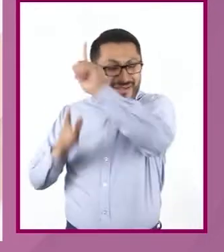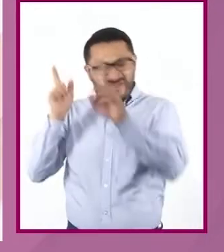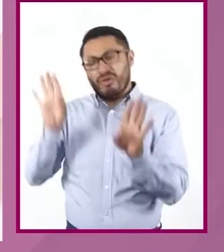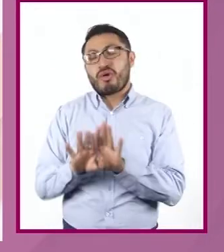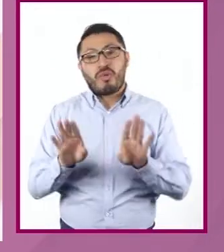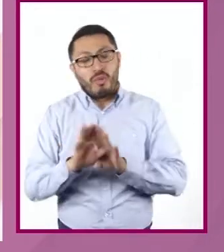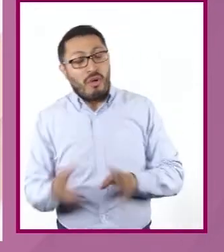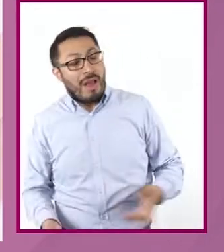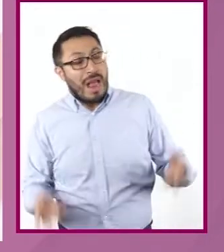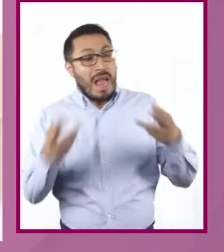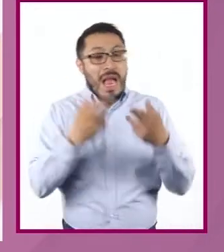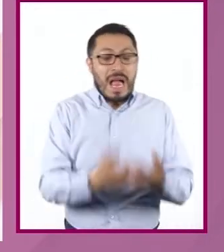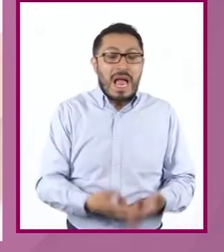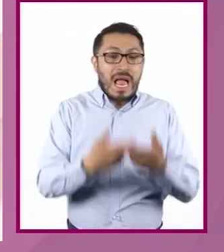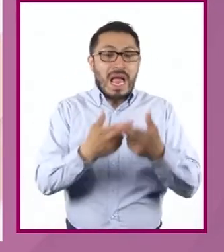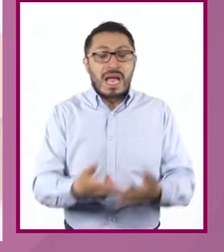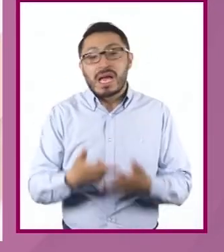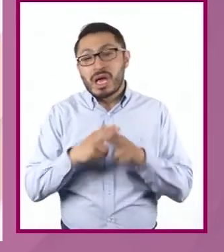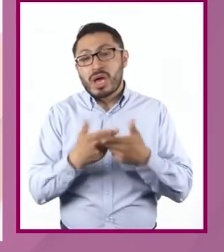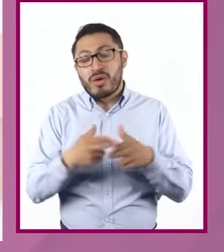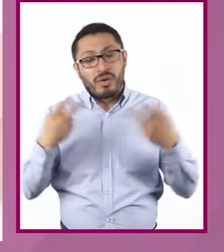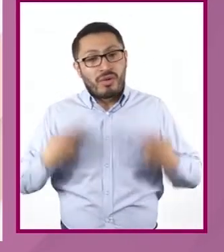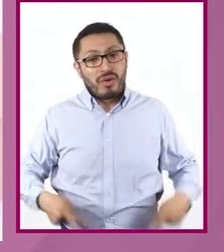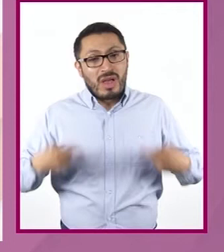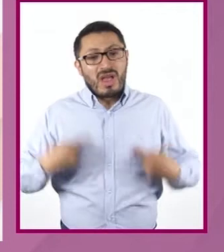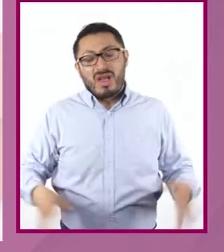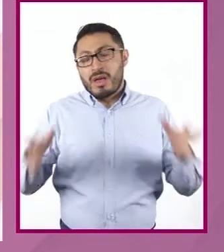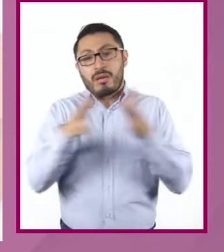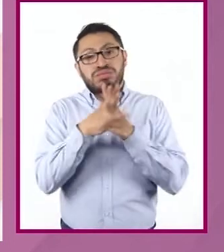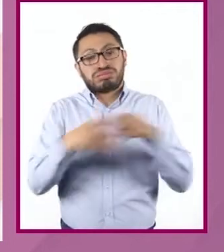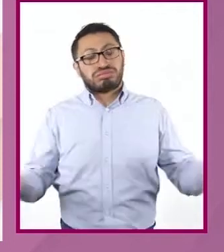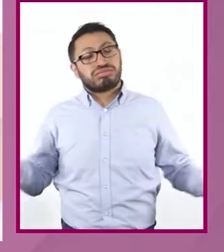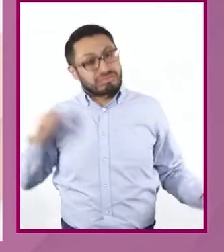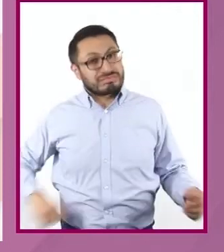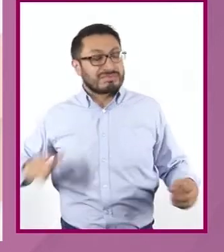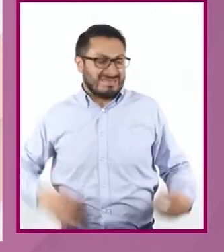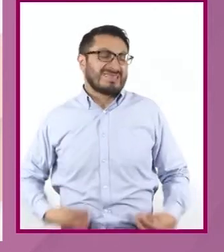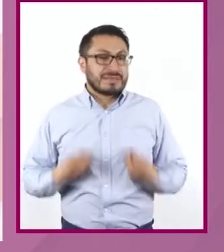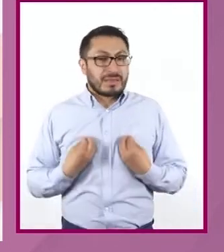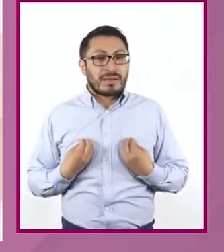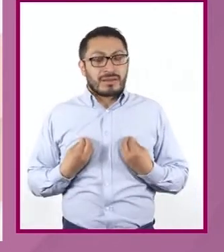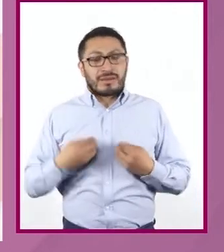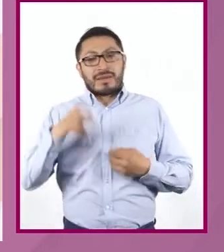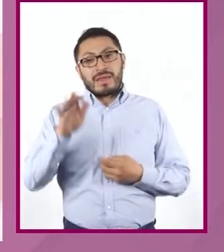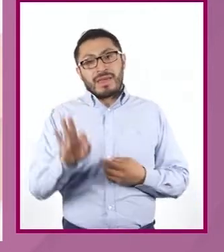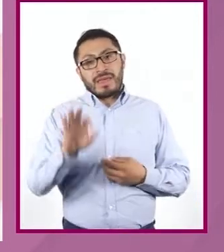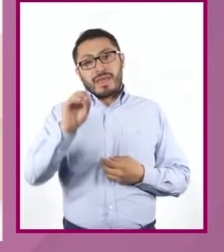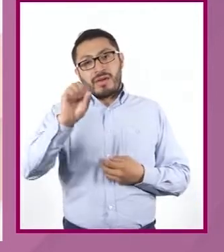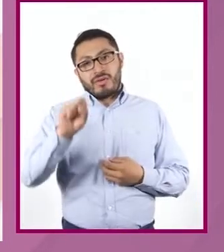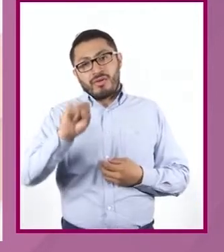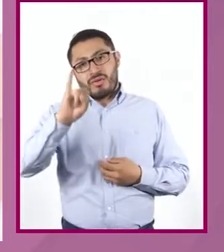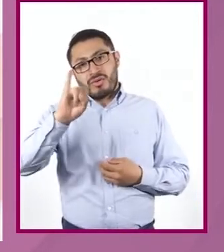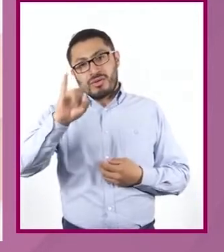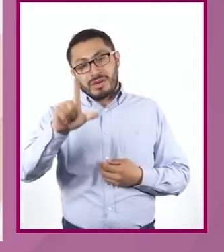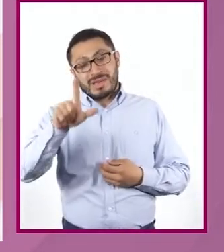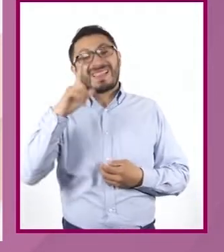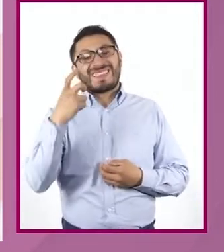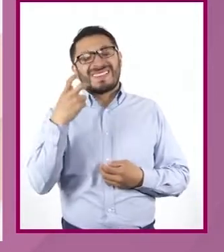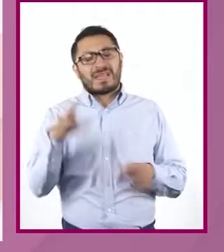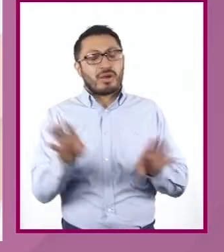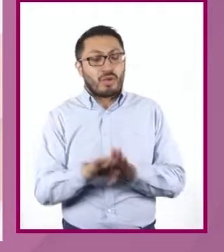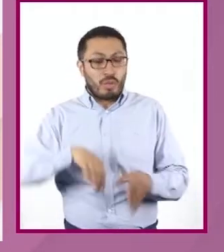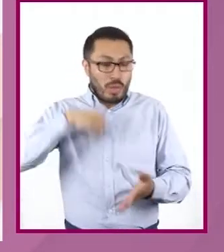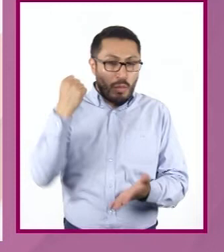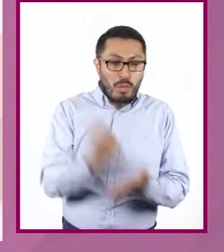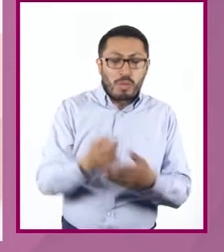de seres vivos extinguidos. El registro fósil, pues de fósiles se trataba, demuestra que la